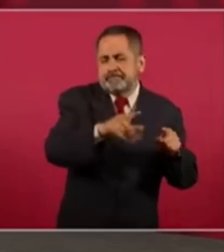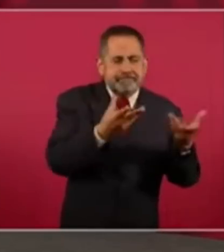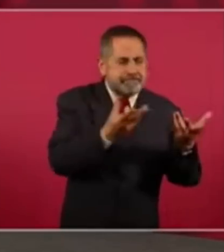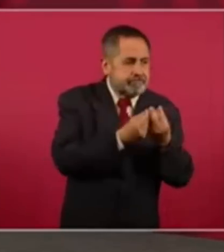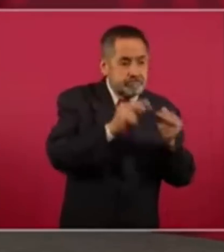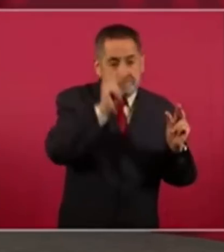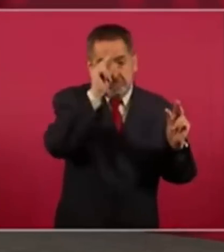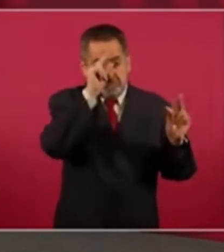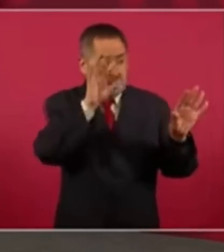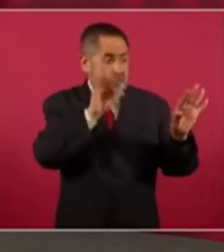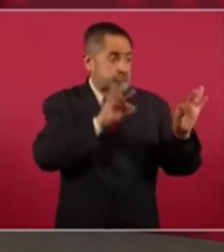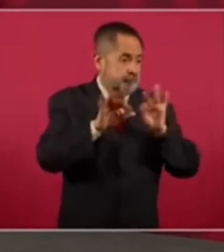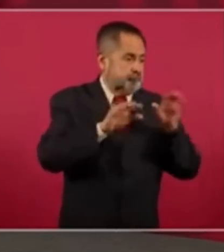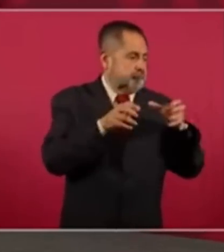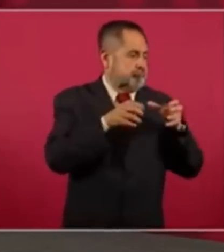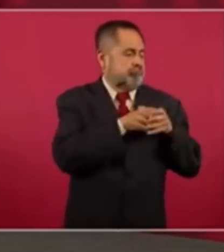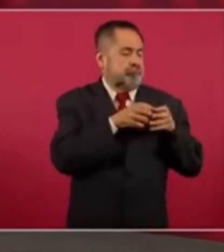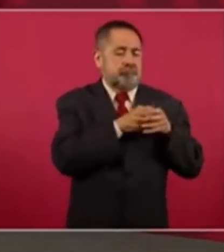de